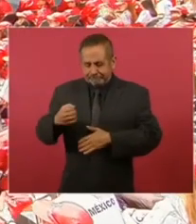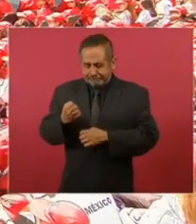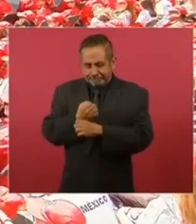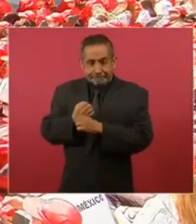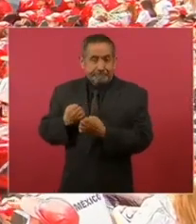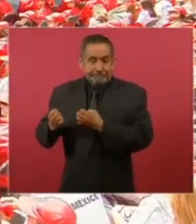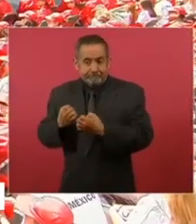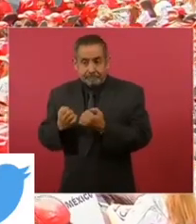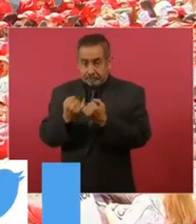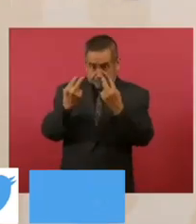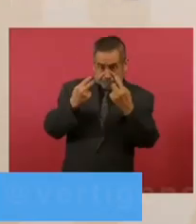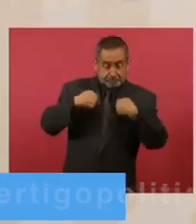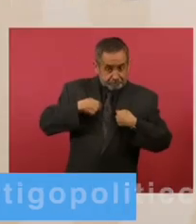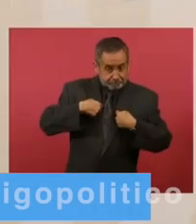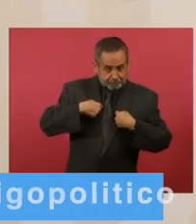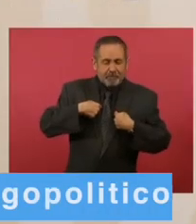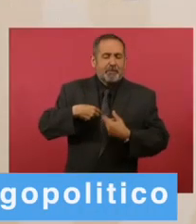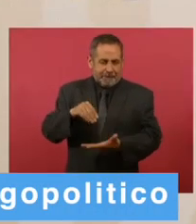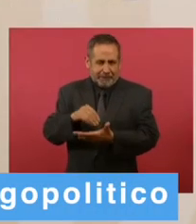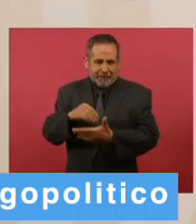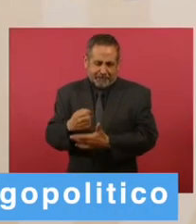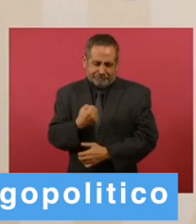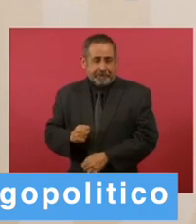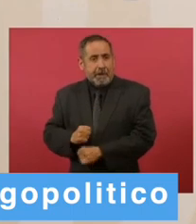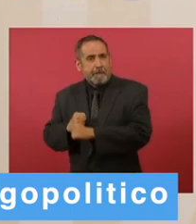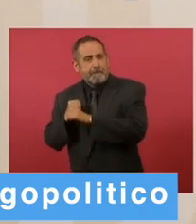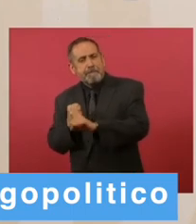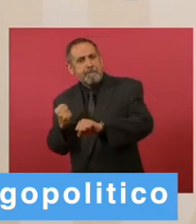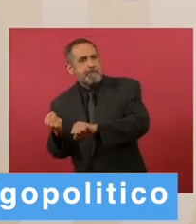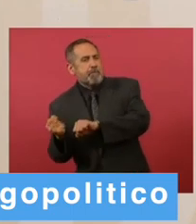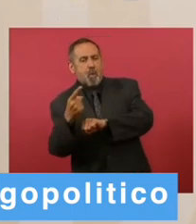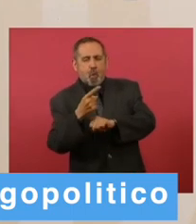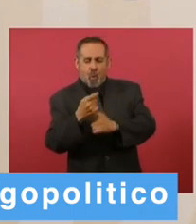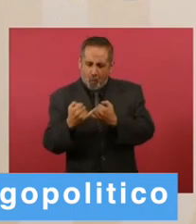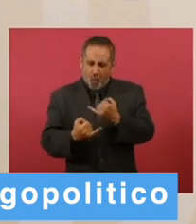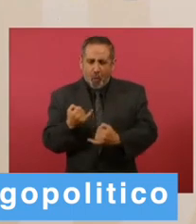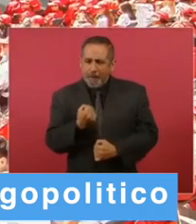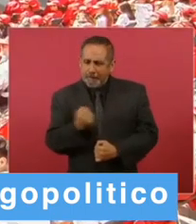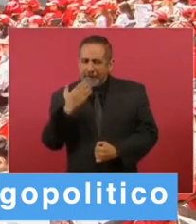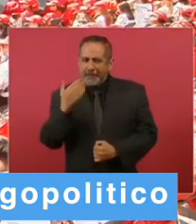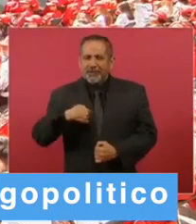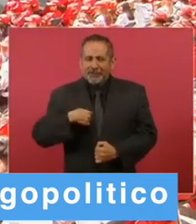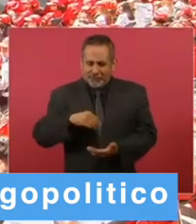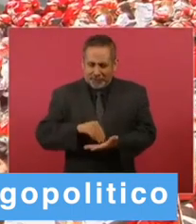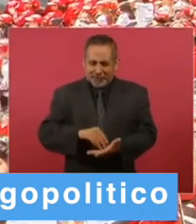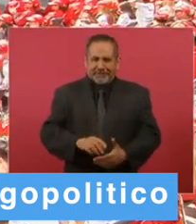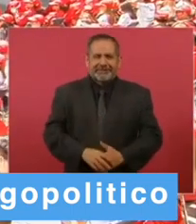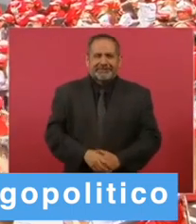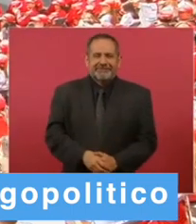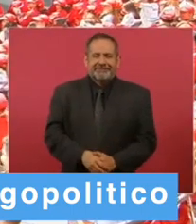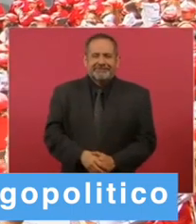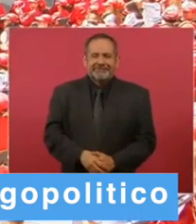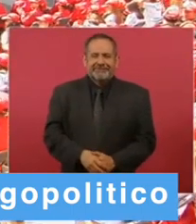El presidente López Obrador abandera a la delegación mexicana que participará en los 24 Juegos Centroamericanos y